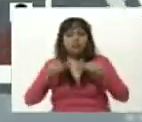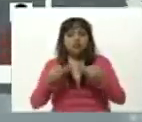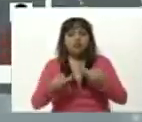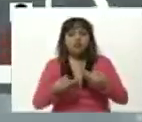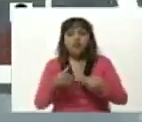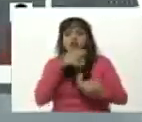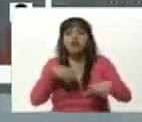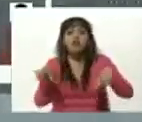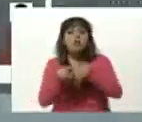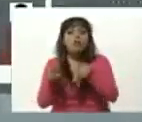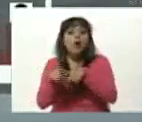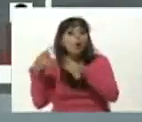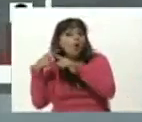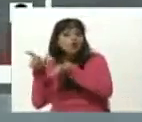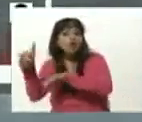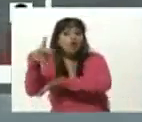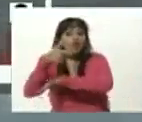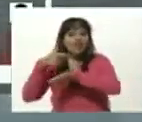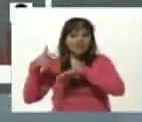del gobernador,